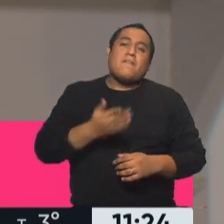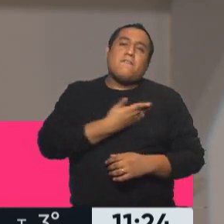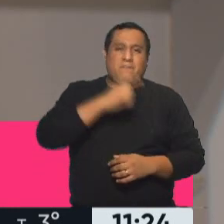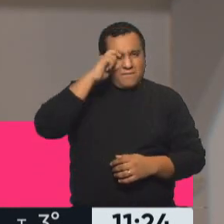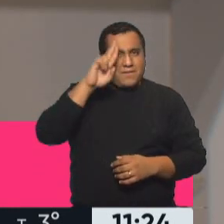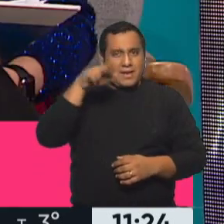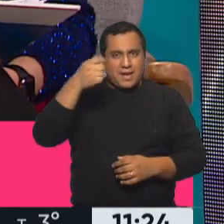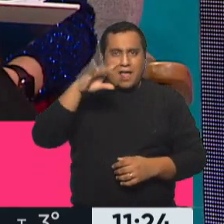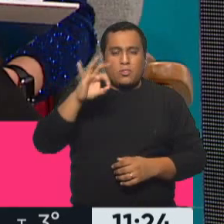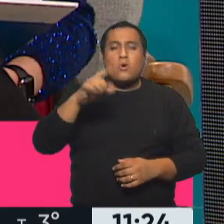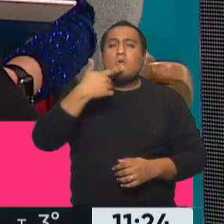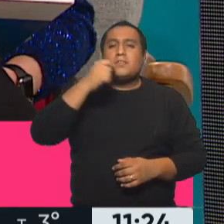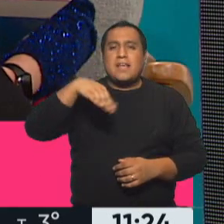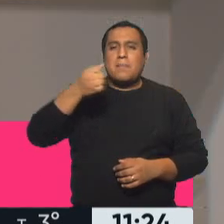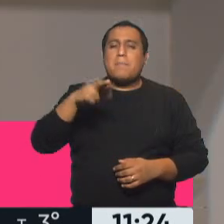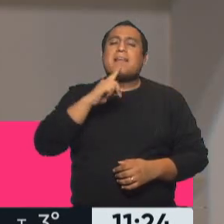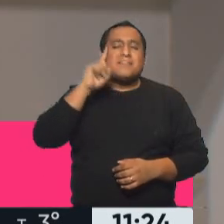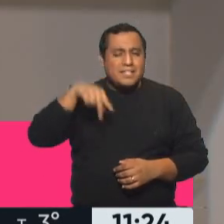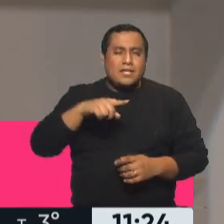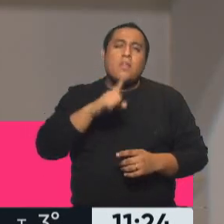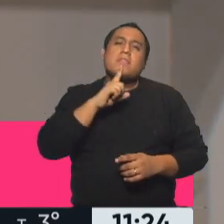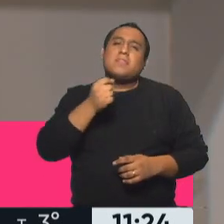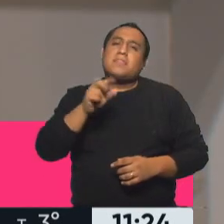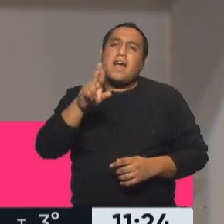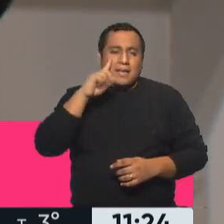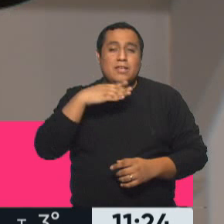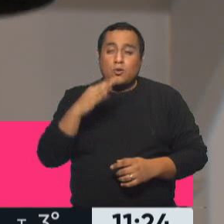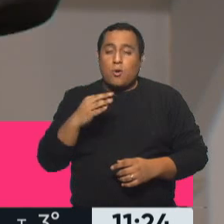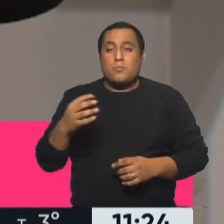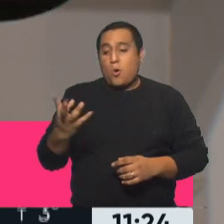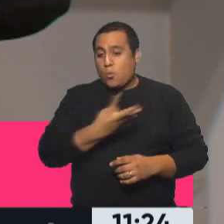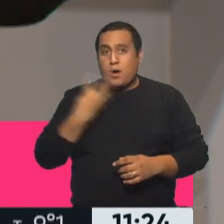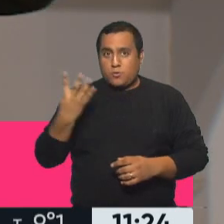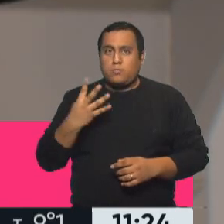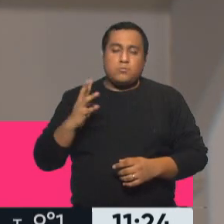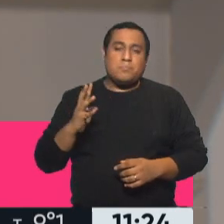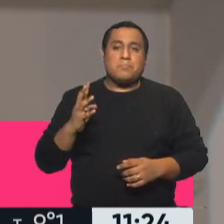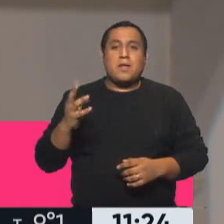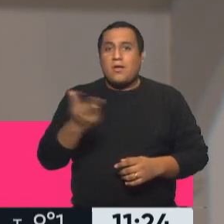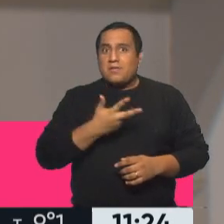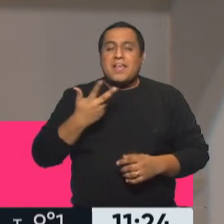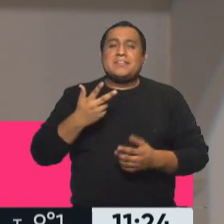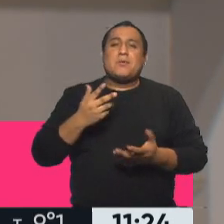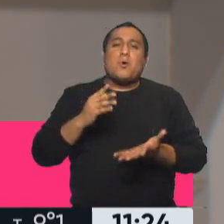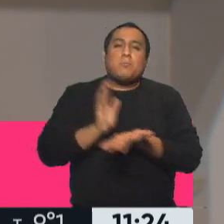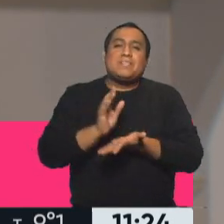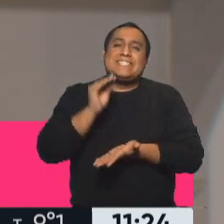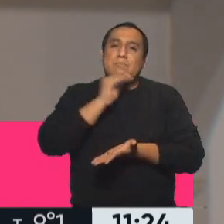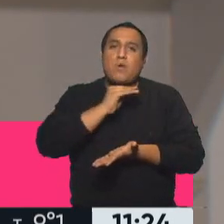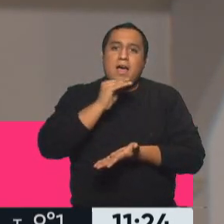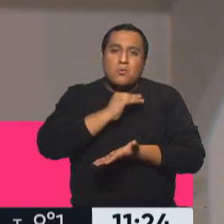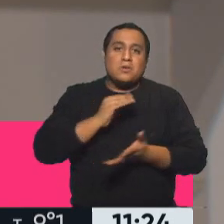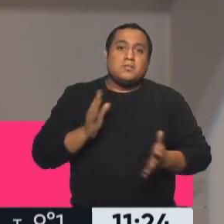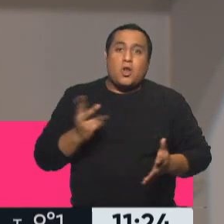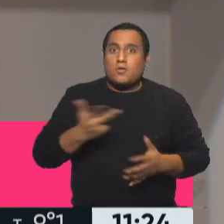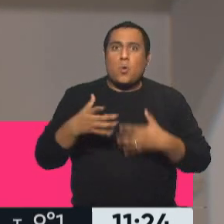beso a todos, nos hicimos muy amigos, andábamos los tres para todos lados, decíamos que éramos los simuladores, porque los tres simulábamos algo, ¿viste? Entonces andábamos en grupo